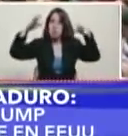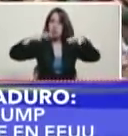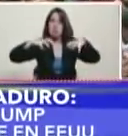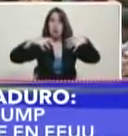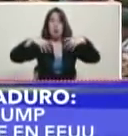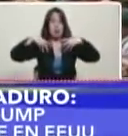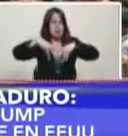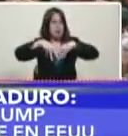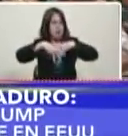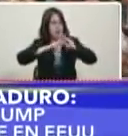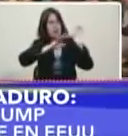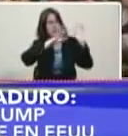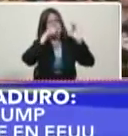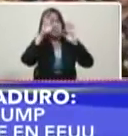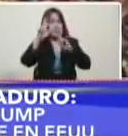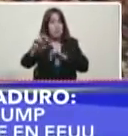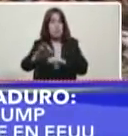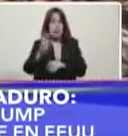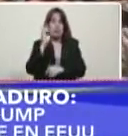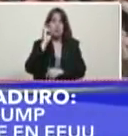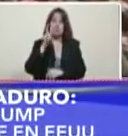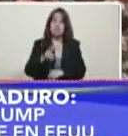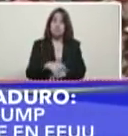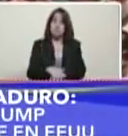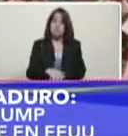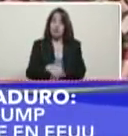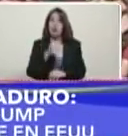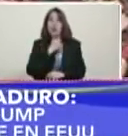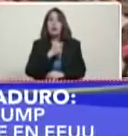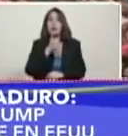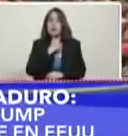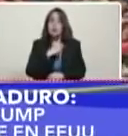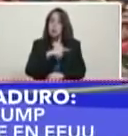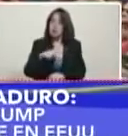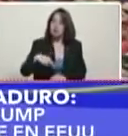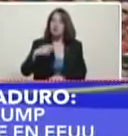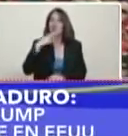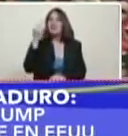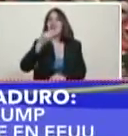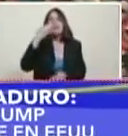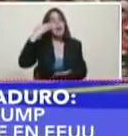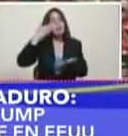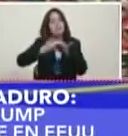miren, movilizada, resistiendo. Nosotros somos de verdad,